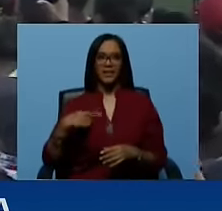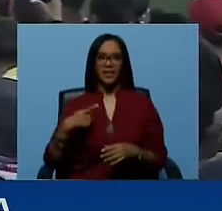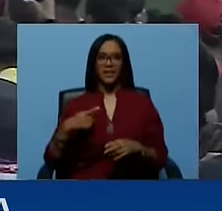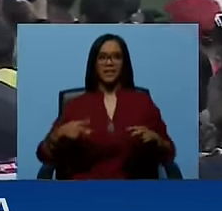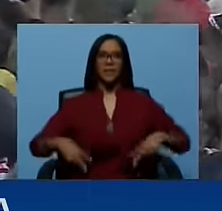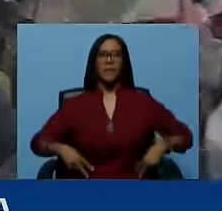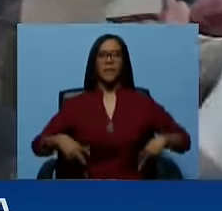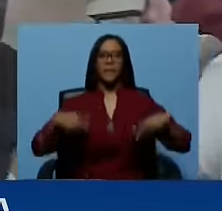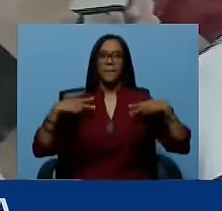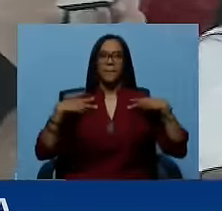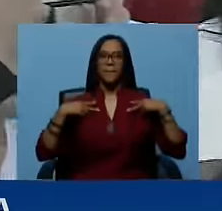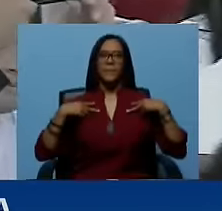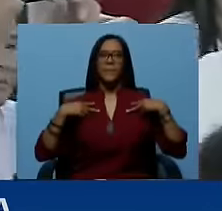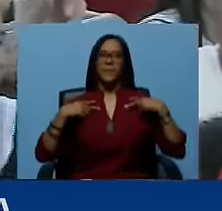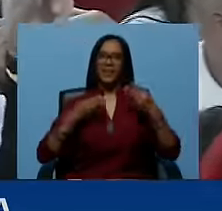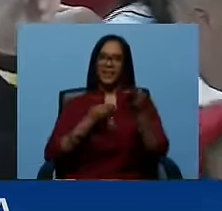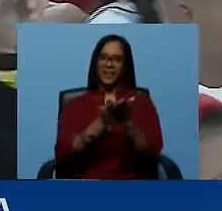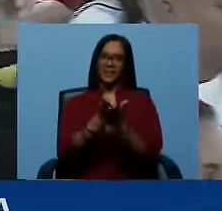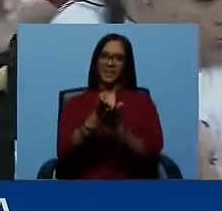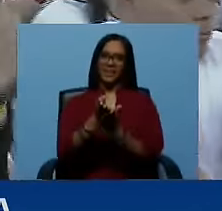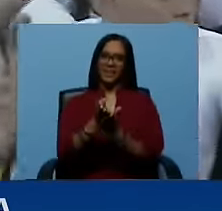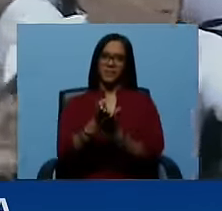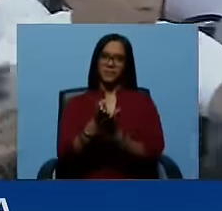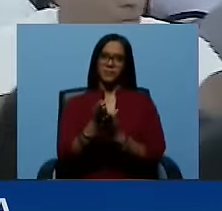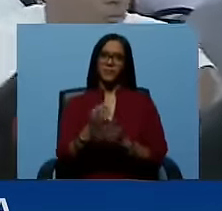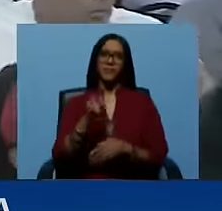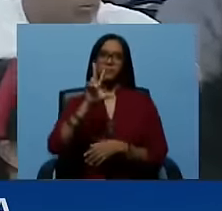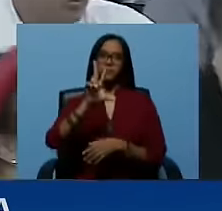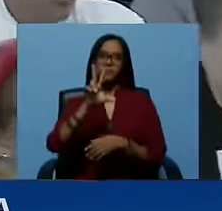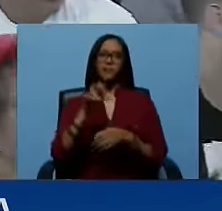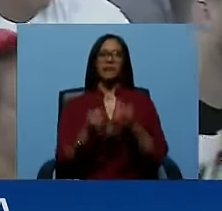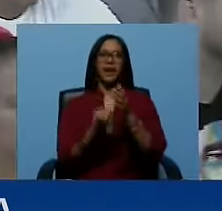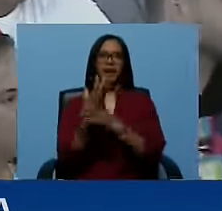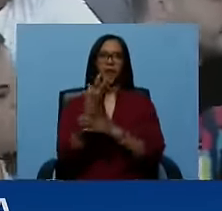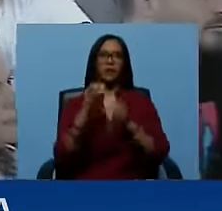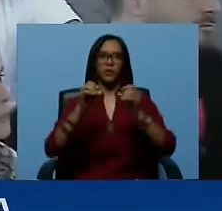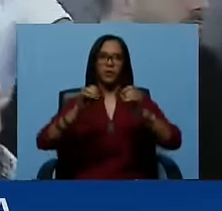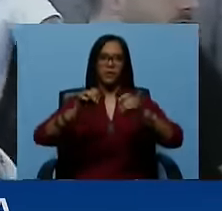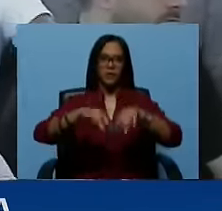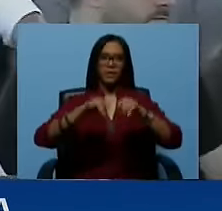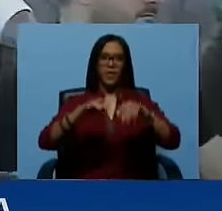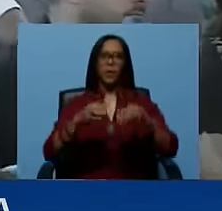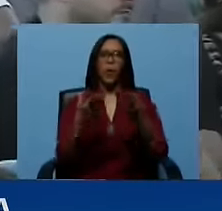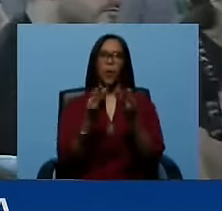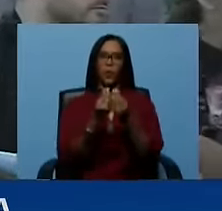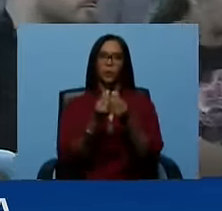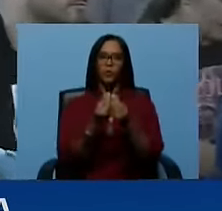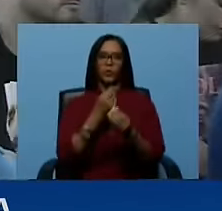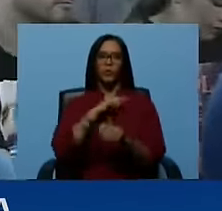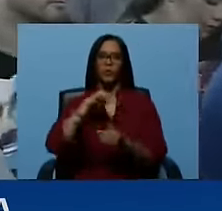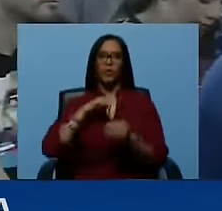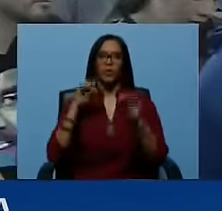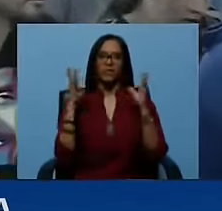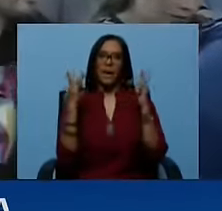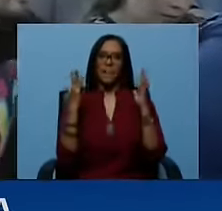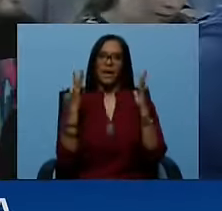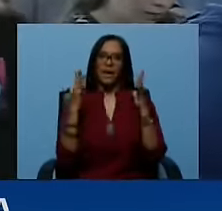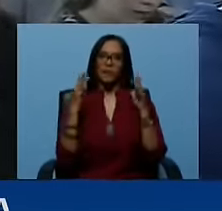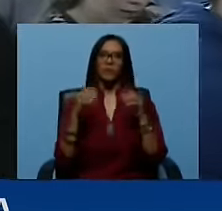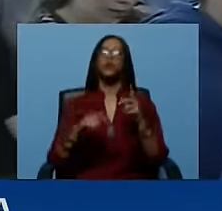eterna. Y el tercer árbol también lo sembramos juntos, con nuestras manos. Otro